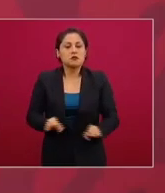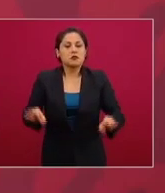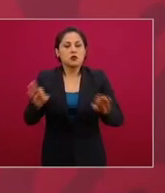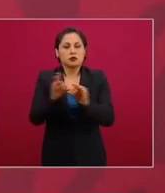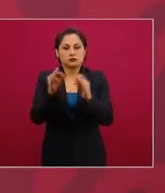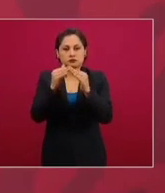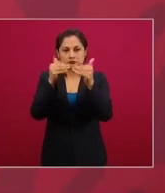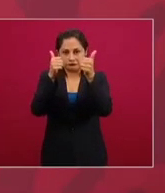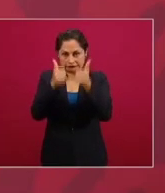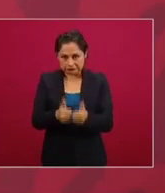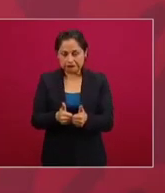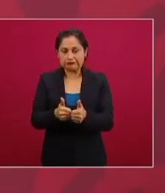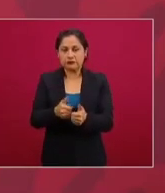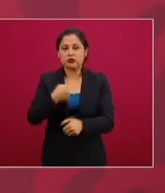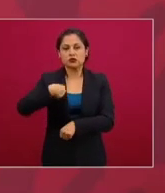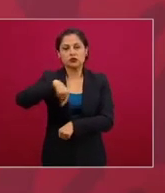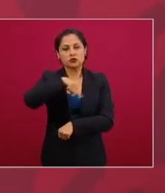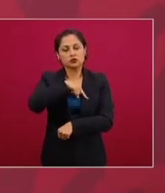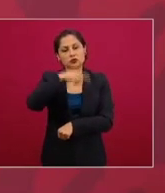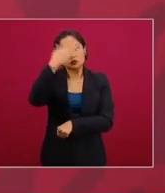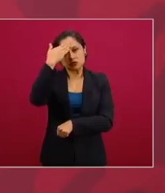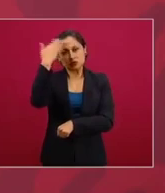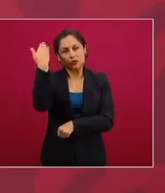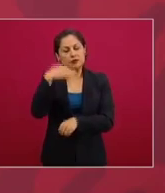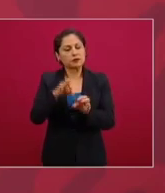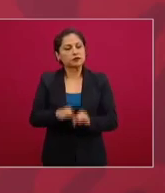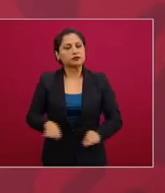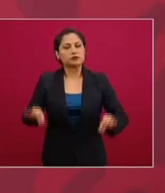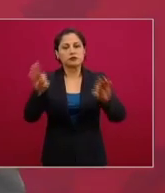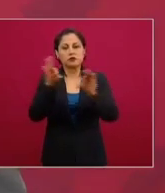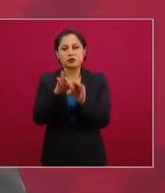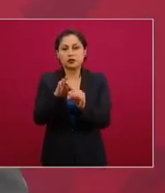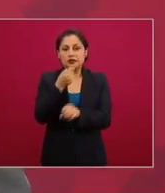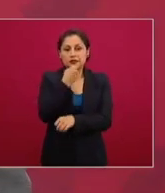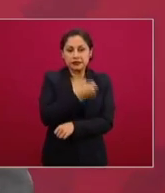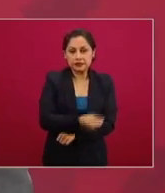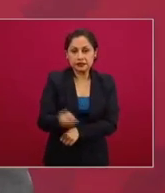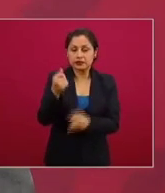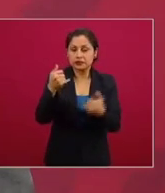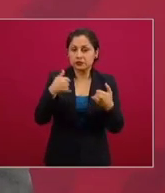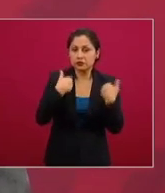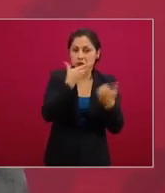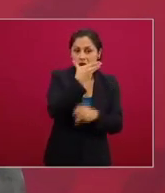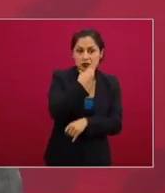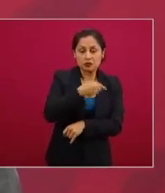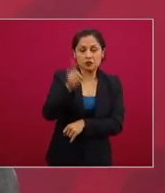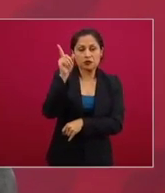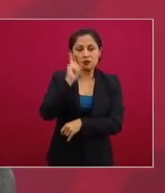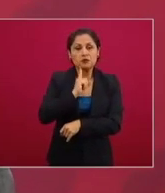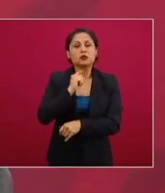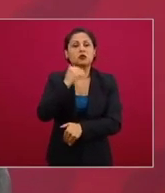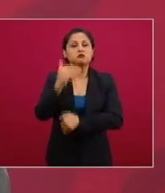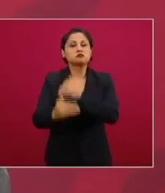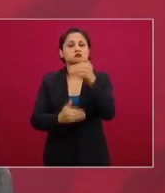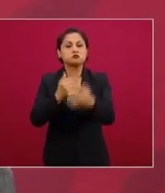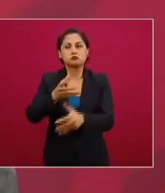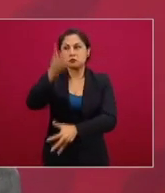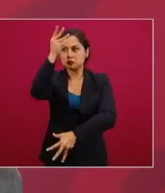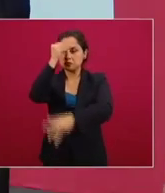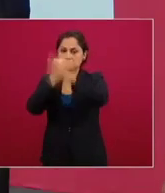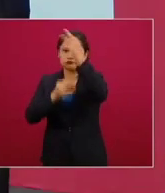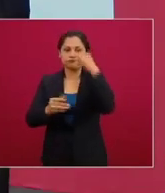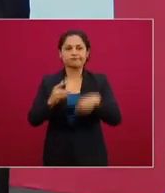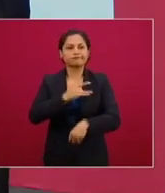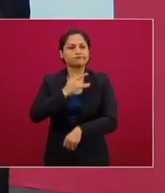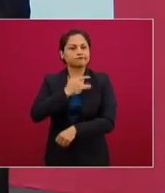comprometidos con mantener en las niñas y los niños, en los jóvenes, la disposición de seguir aprendiendo.